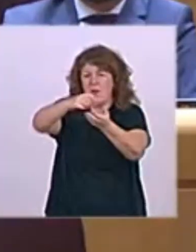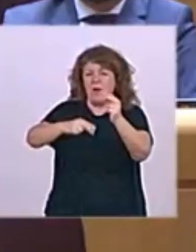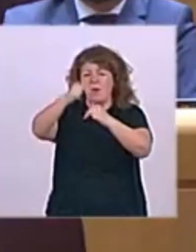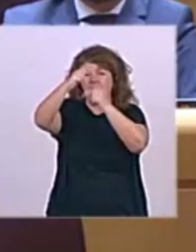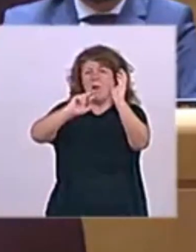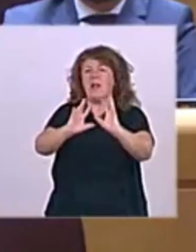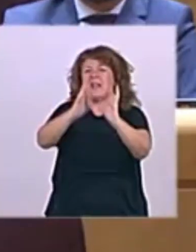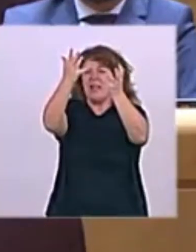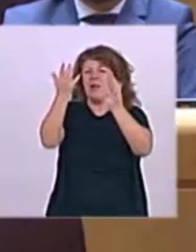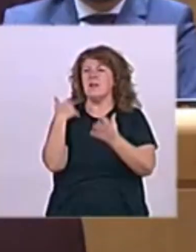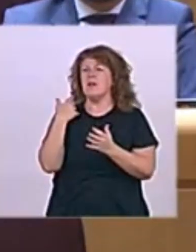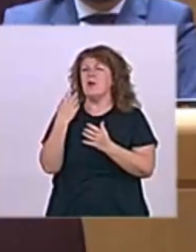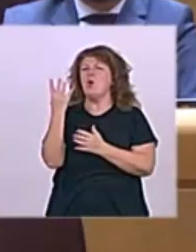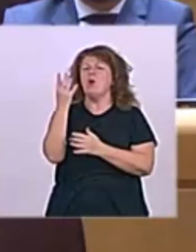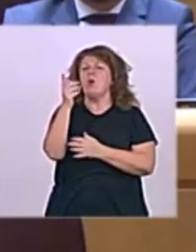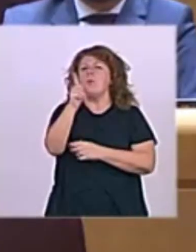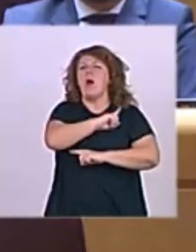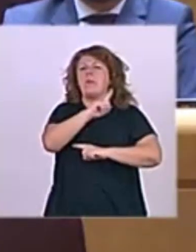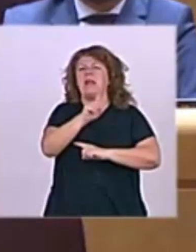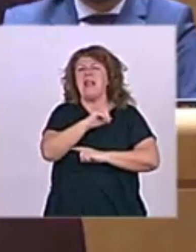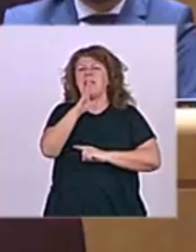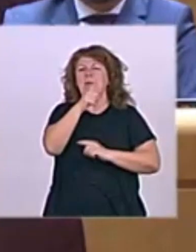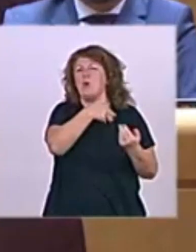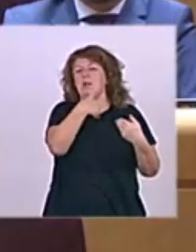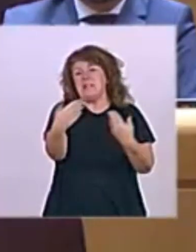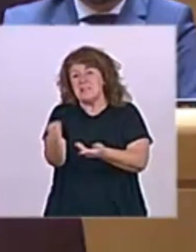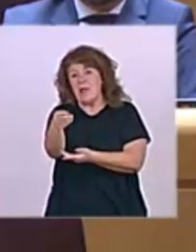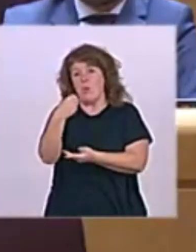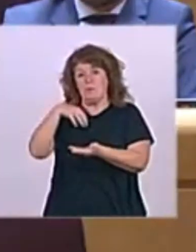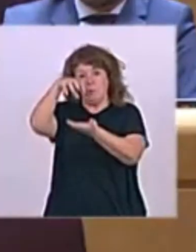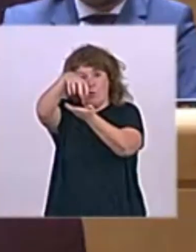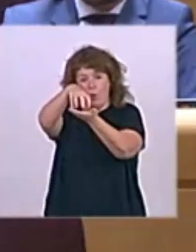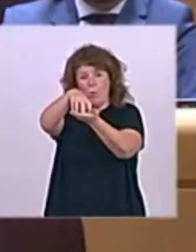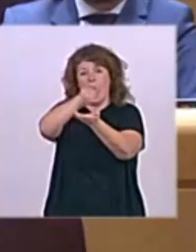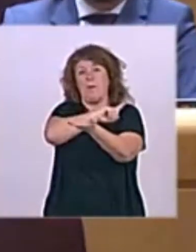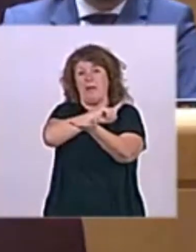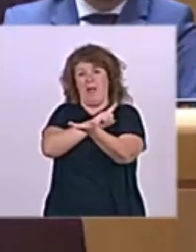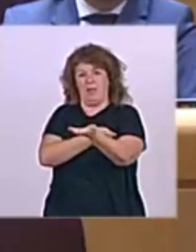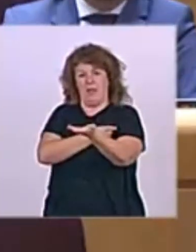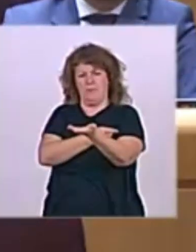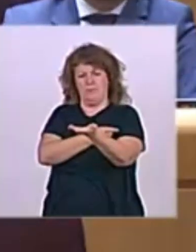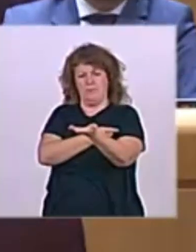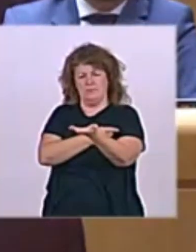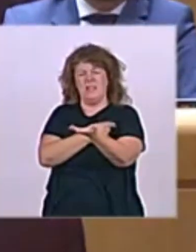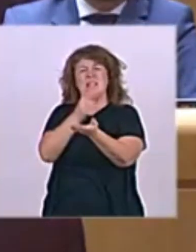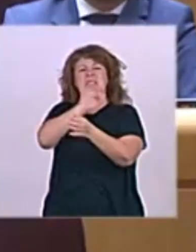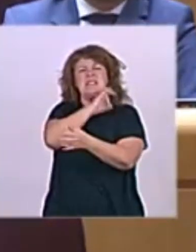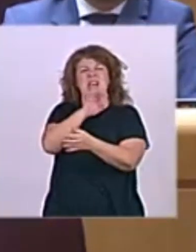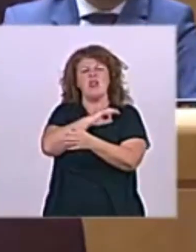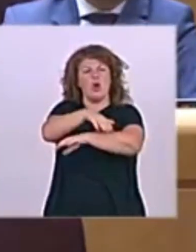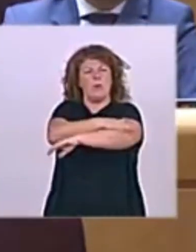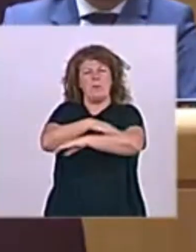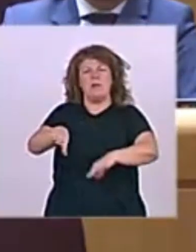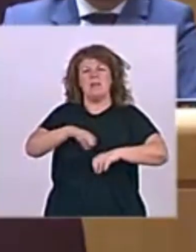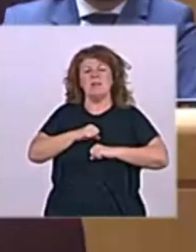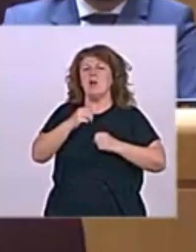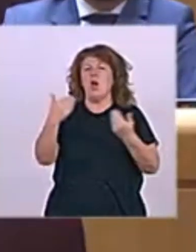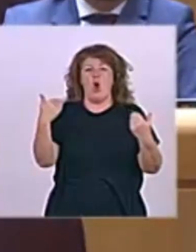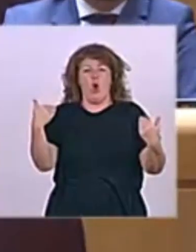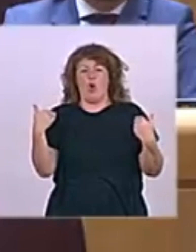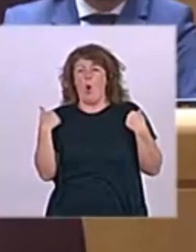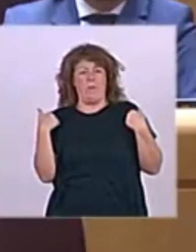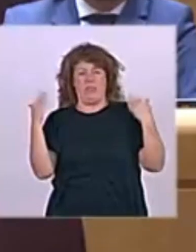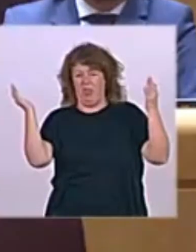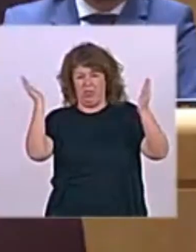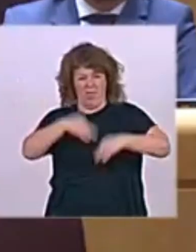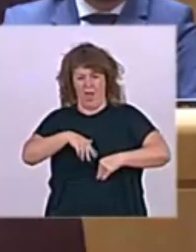Señor ministro Insisto La incompetencia la están pagando en Canarias Y los canarios no merecen el ninguneo Al